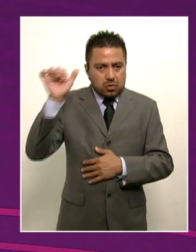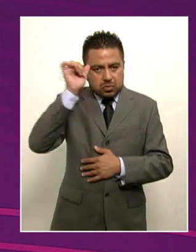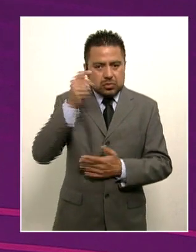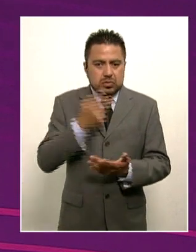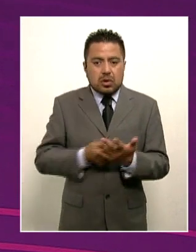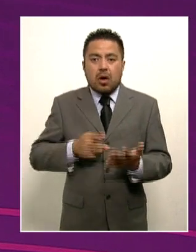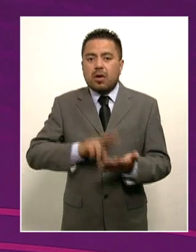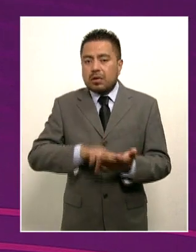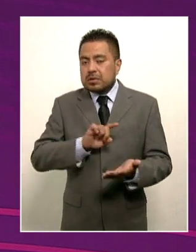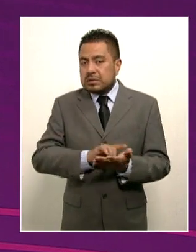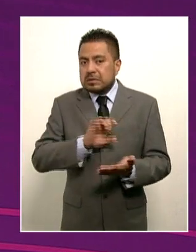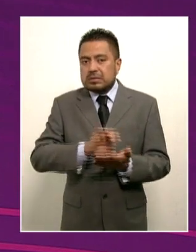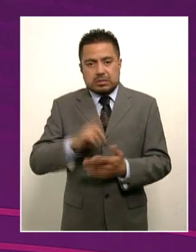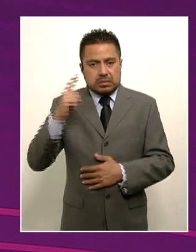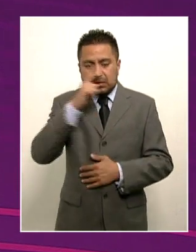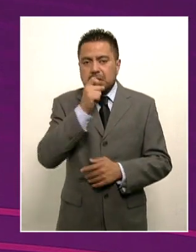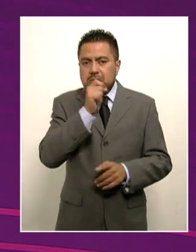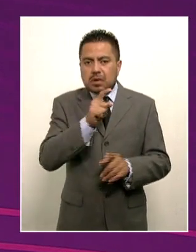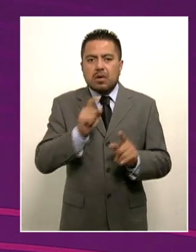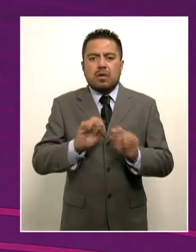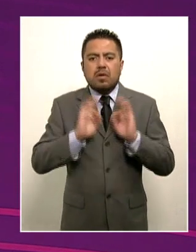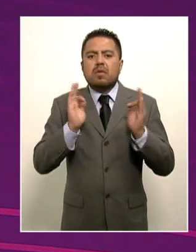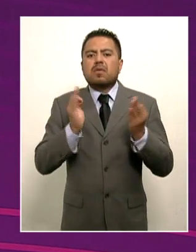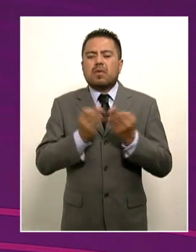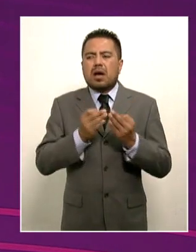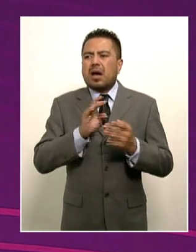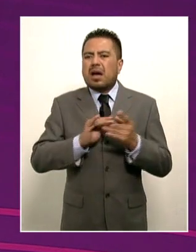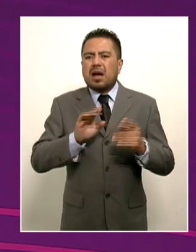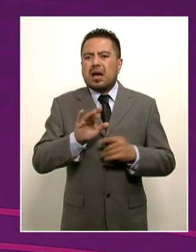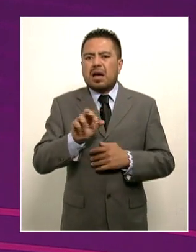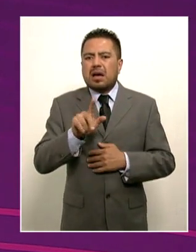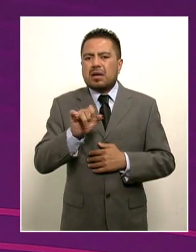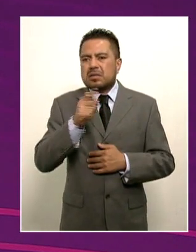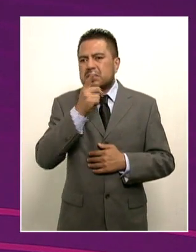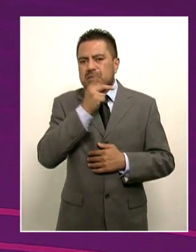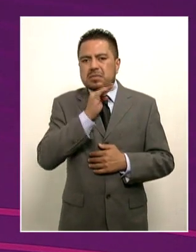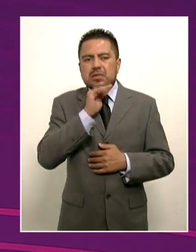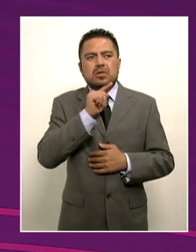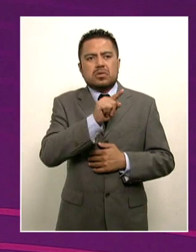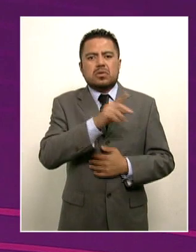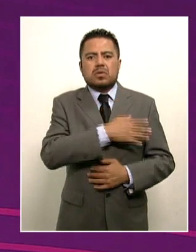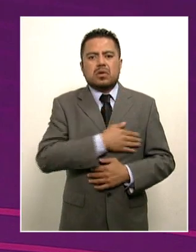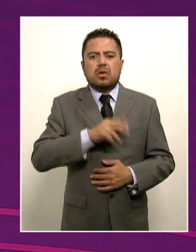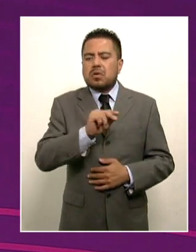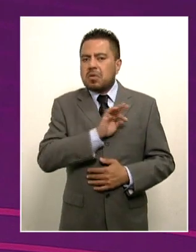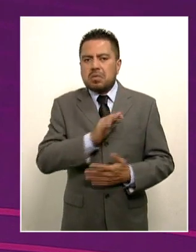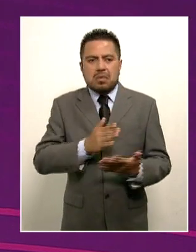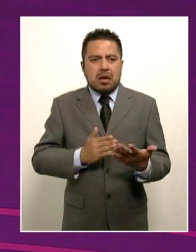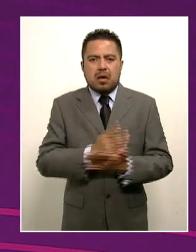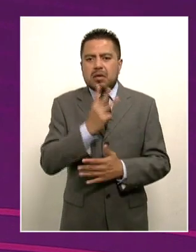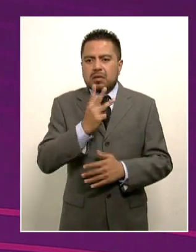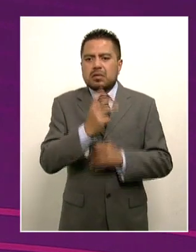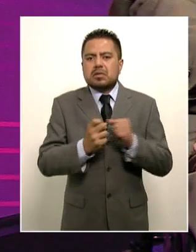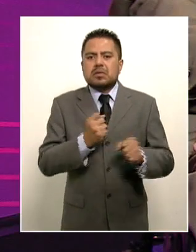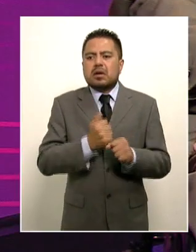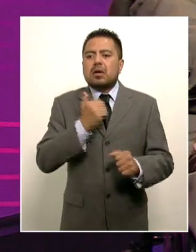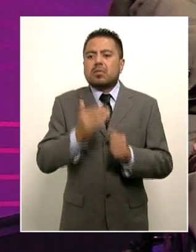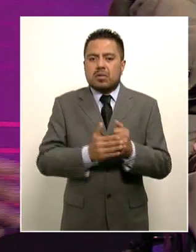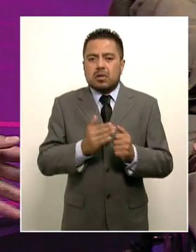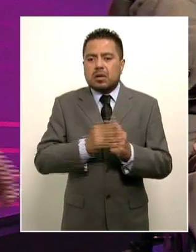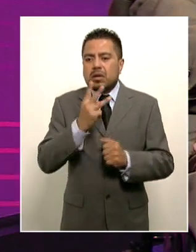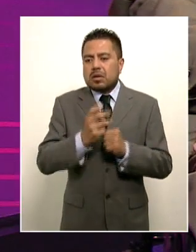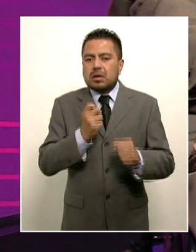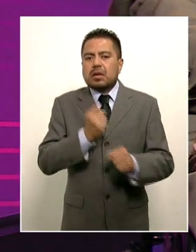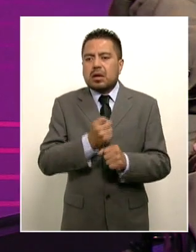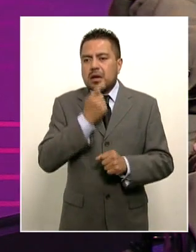poco complejo. De igual forma que a Carlos le dijeron a mis papás, su hijo no va a pasar de 3 años. Posteriormente llegan los 3